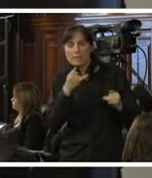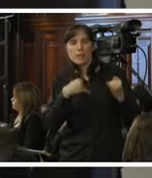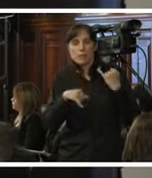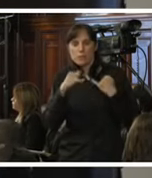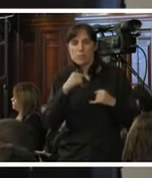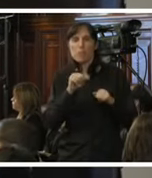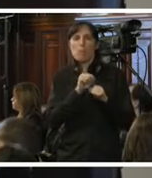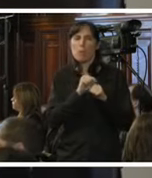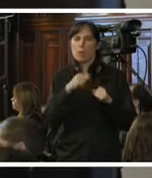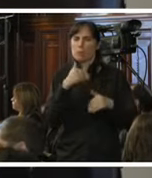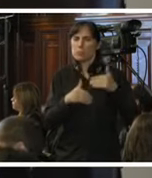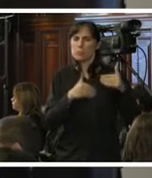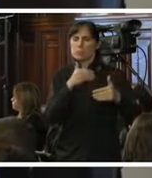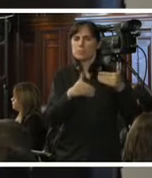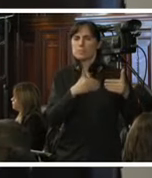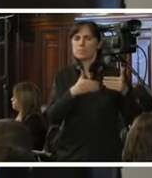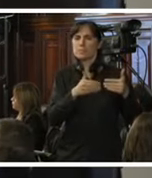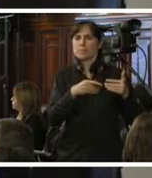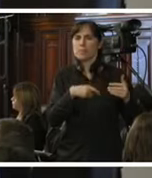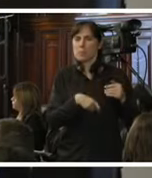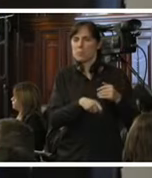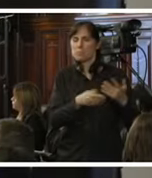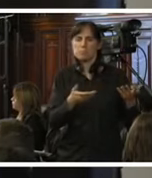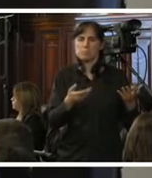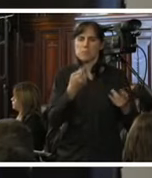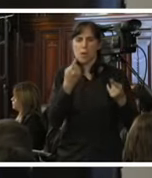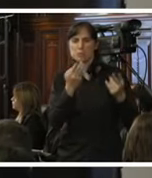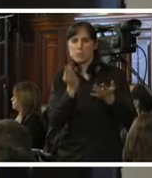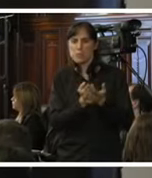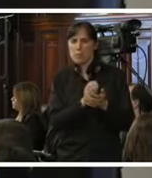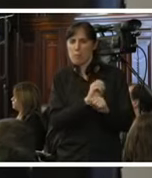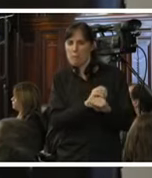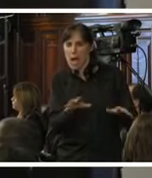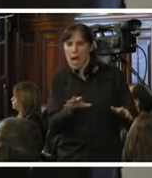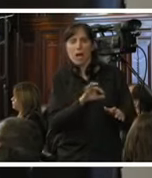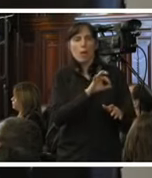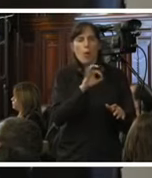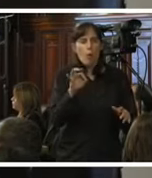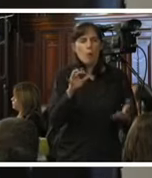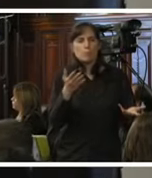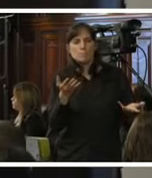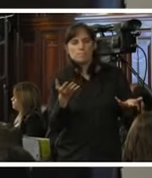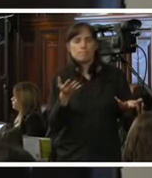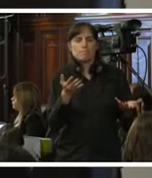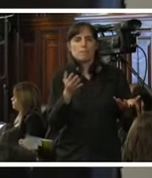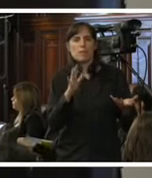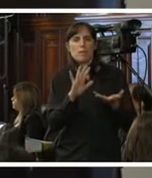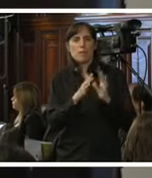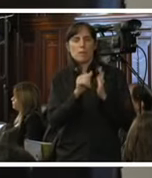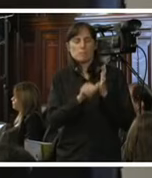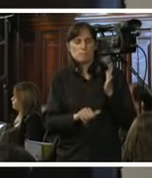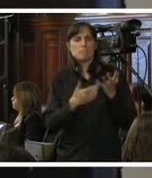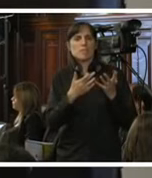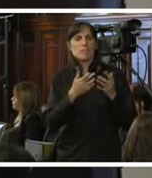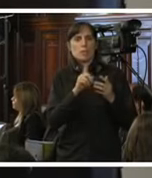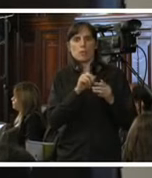que ha habido procedimientos disciplinarios o de alguna otra índole que no han, que han implicado alguna afectación de independencia